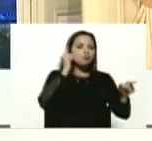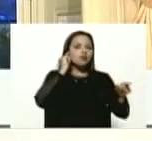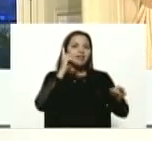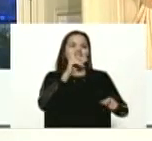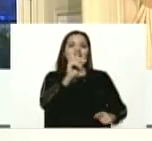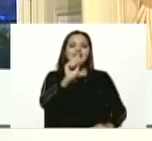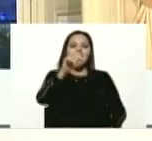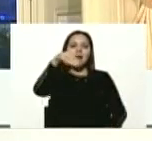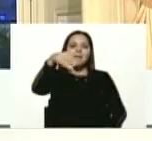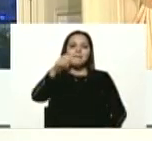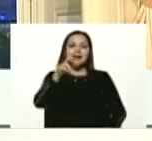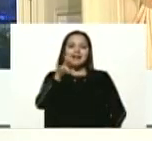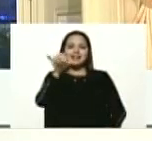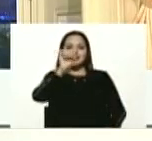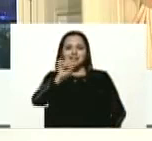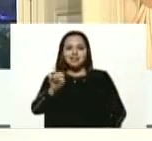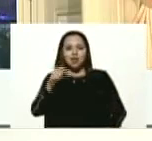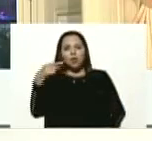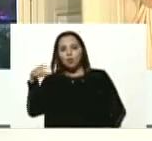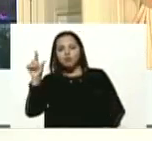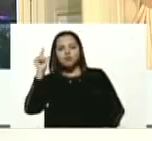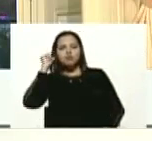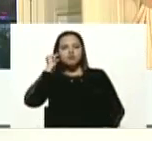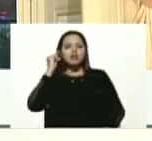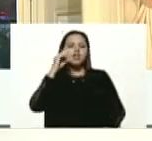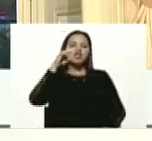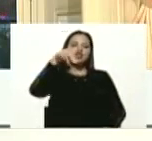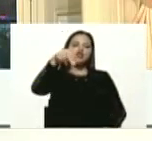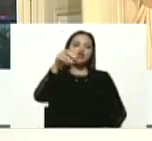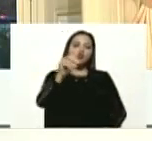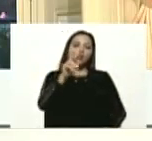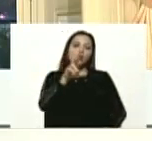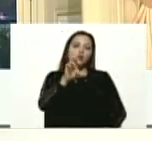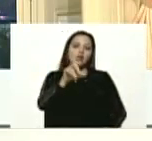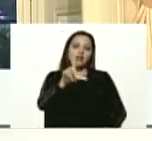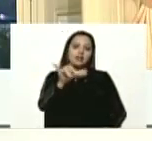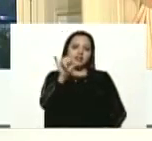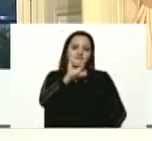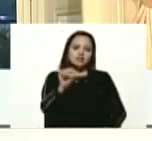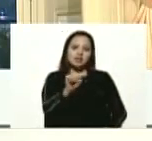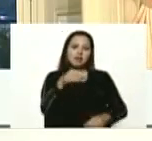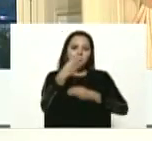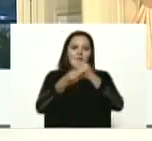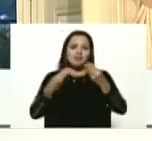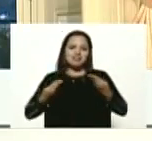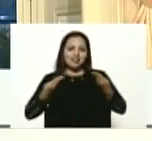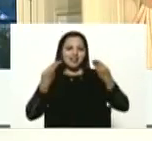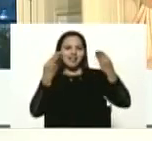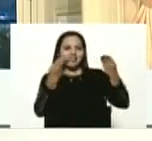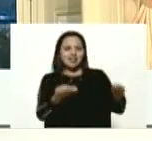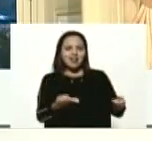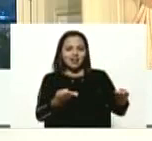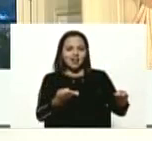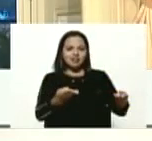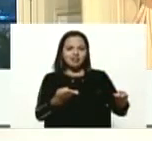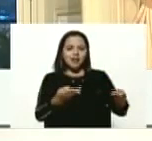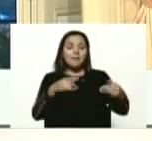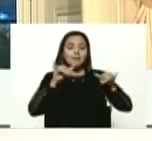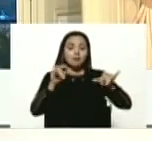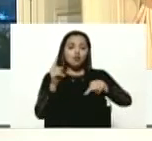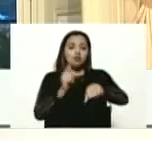Figueroa y Norelis Marchena. Vamos a proceder a la entrega simultánea